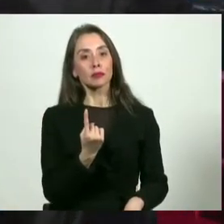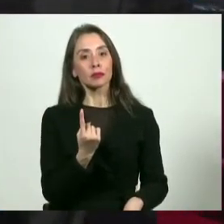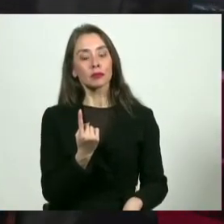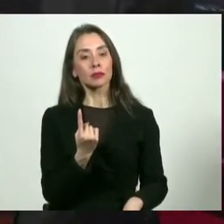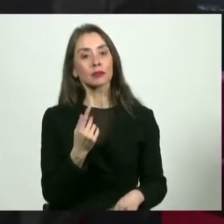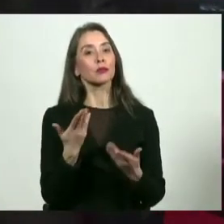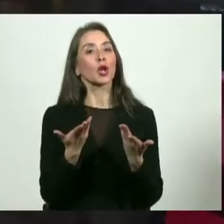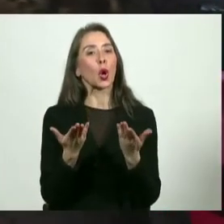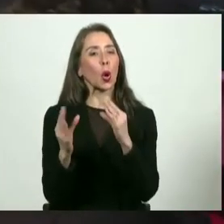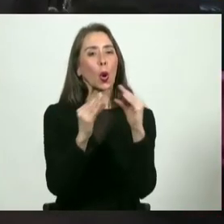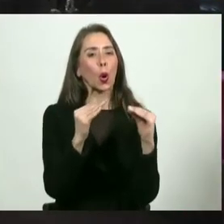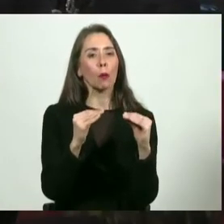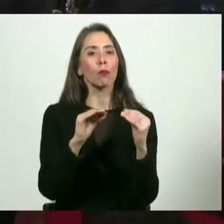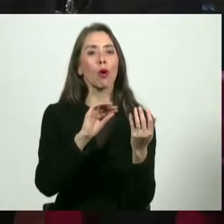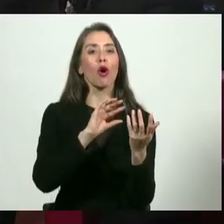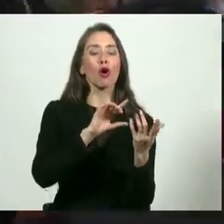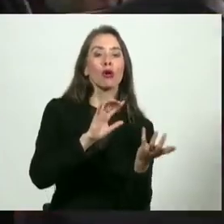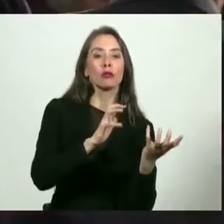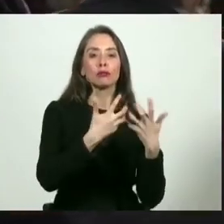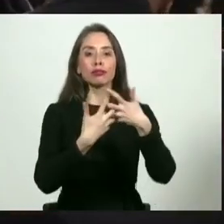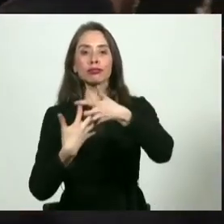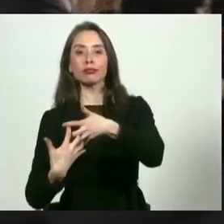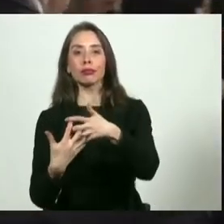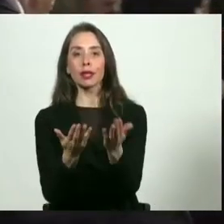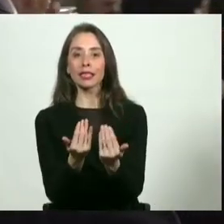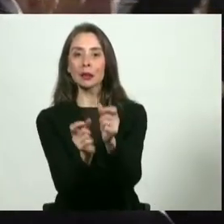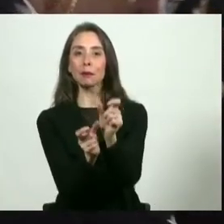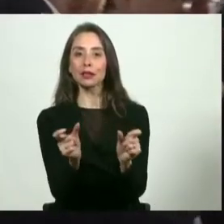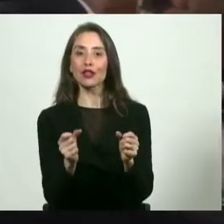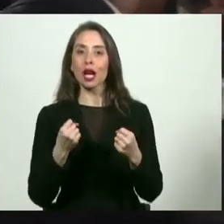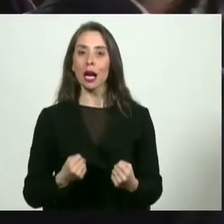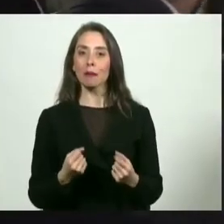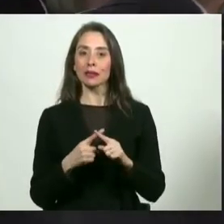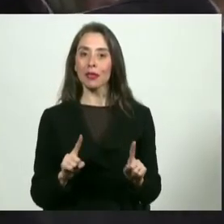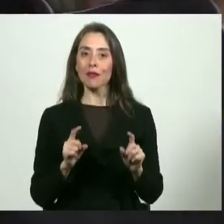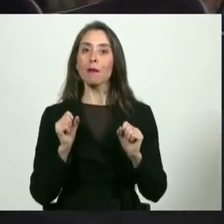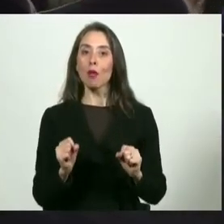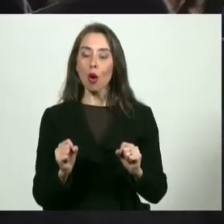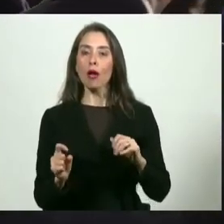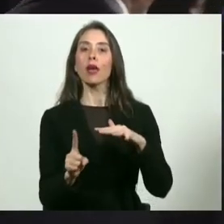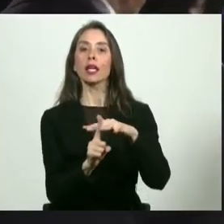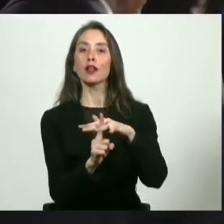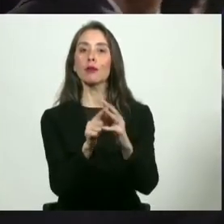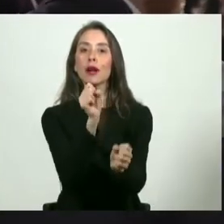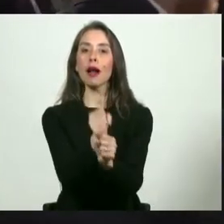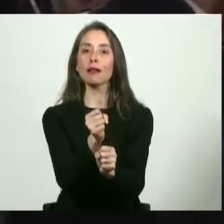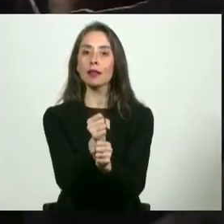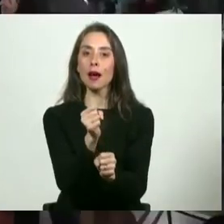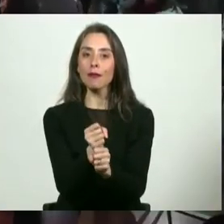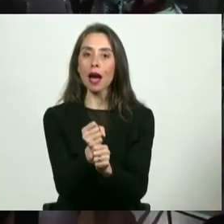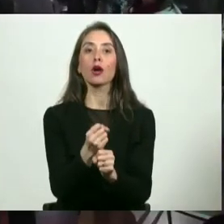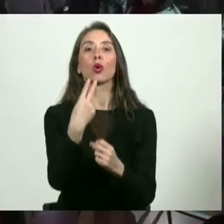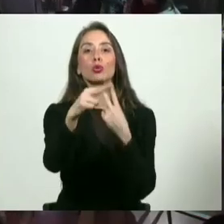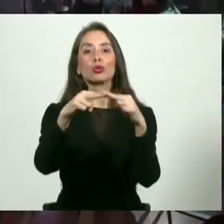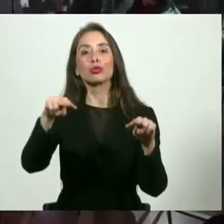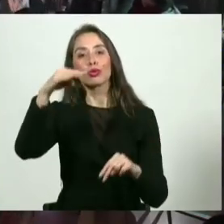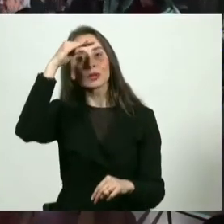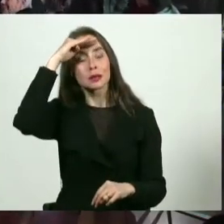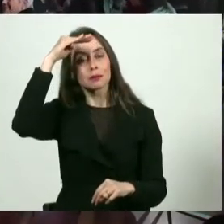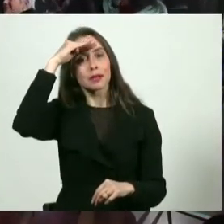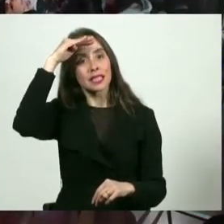primer panel. Se han ahondado en las experiencias tanto legislativas también como de otras organizaciones en lo que tiene